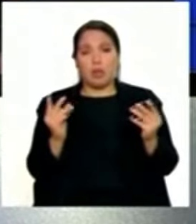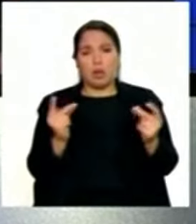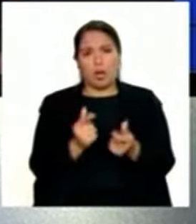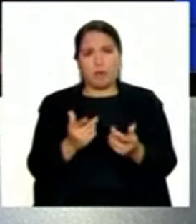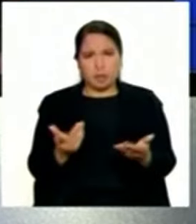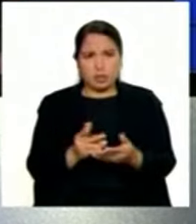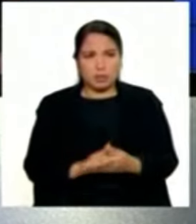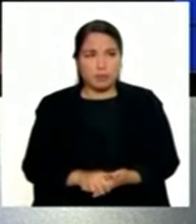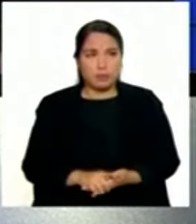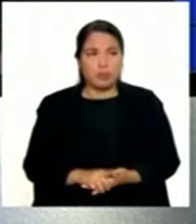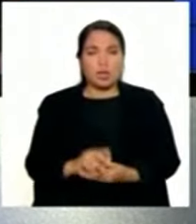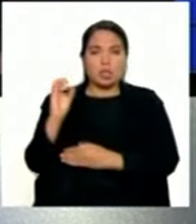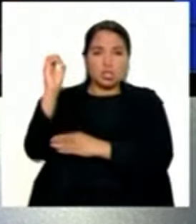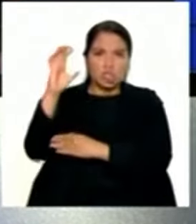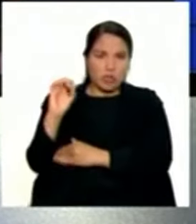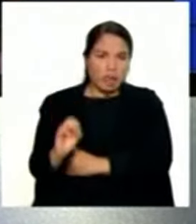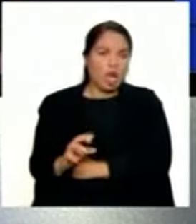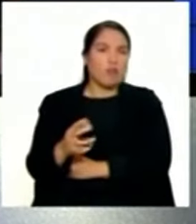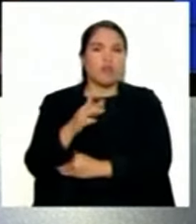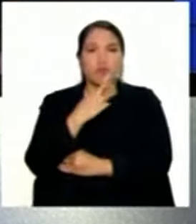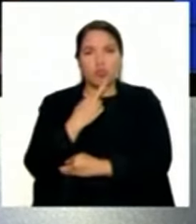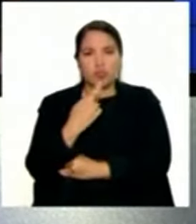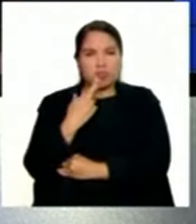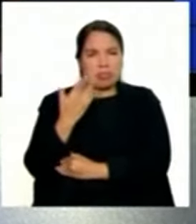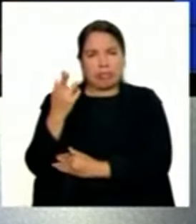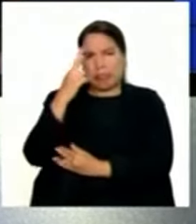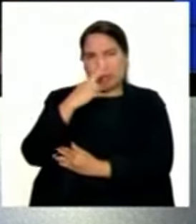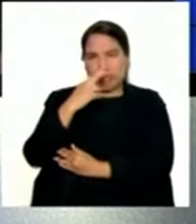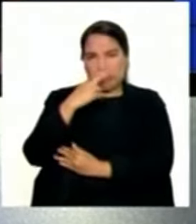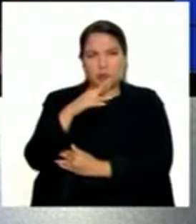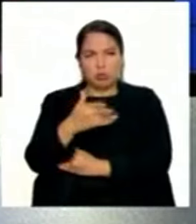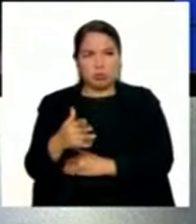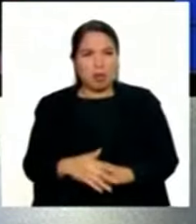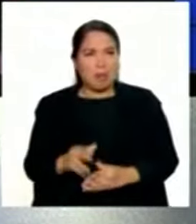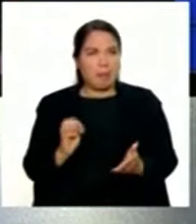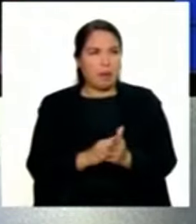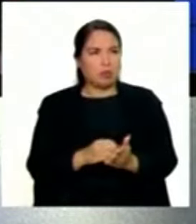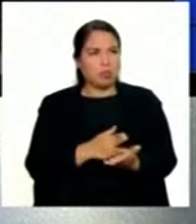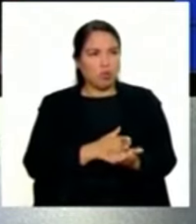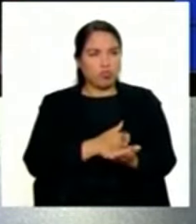atípica, ¿no?, con semáforos, con restaurantes, es medio extraño, le pusieron más carriles,